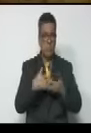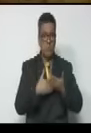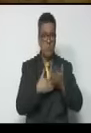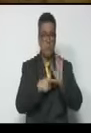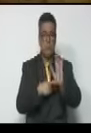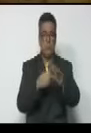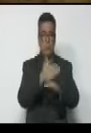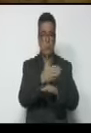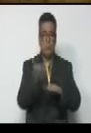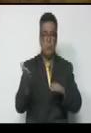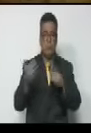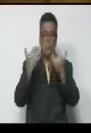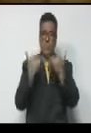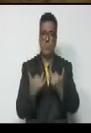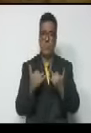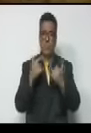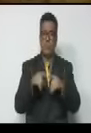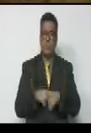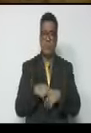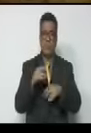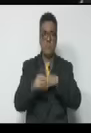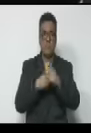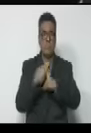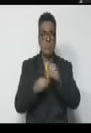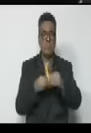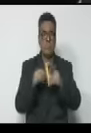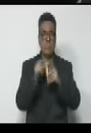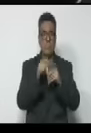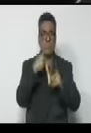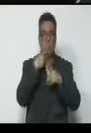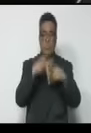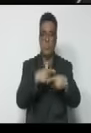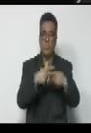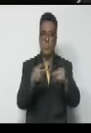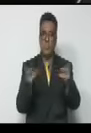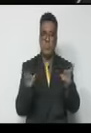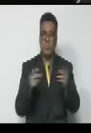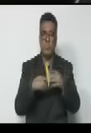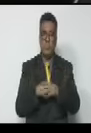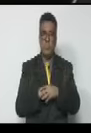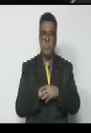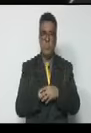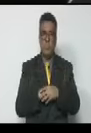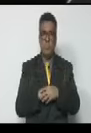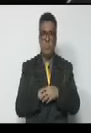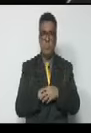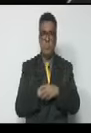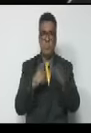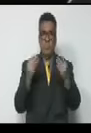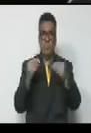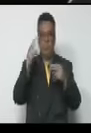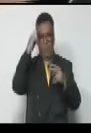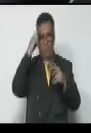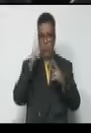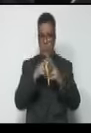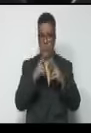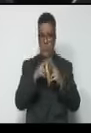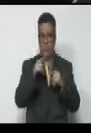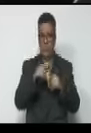Cámara que ya se ha hecho en la opinión pública y que muchos